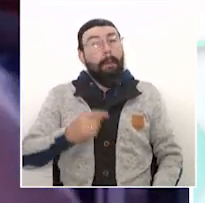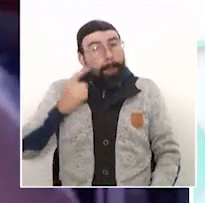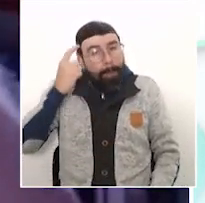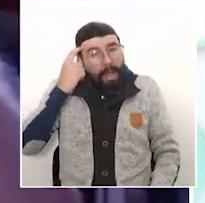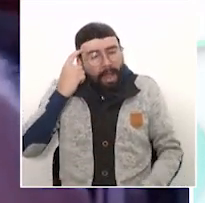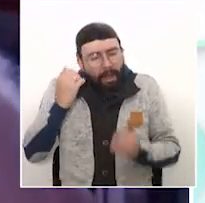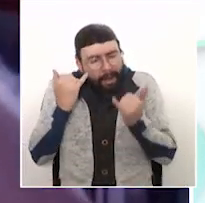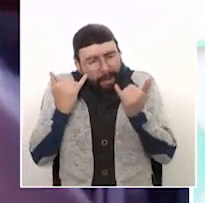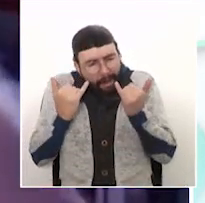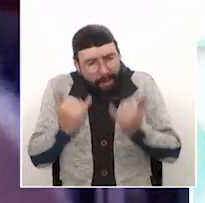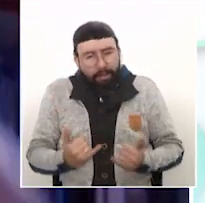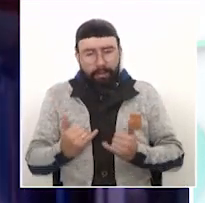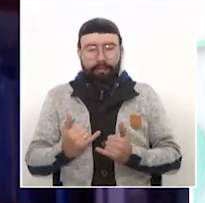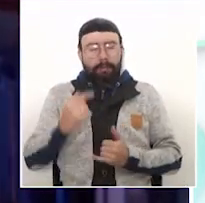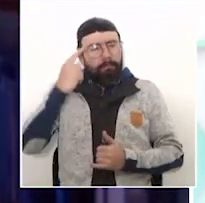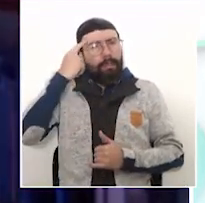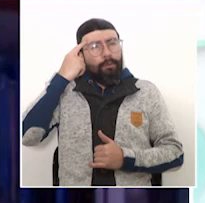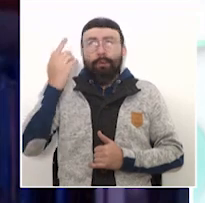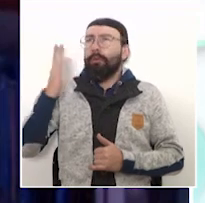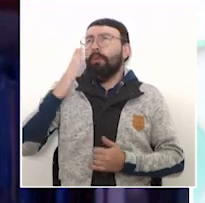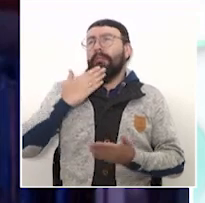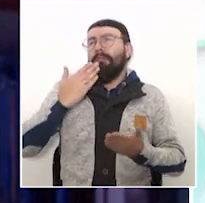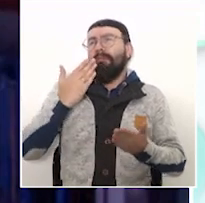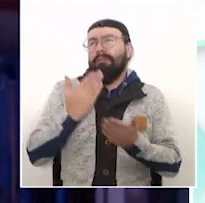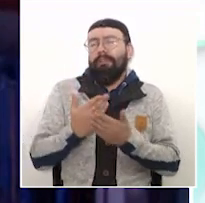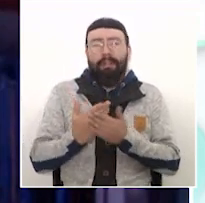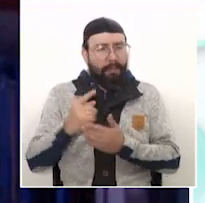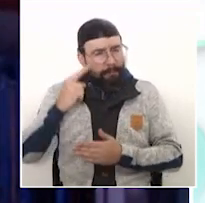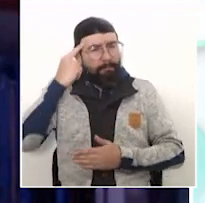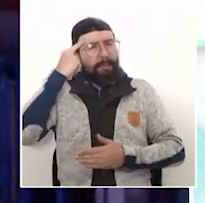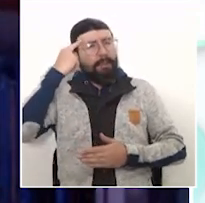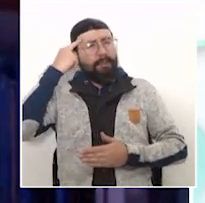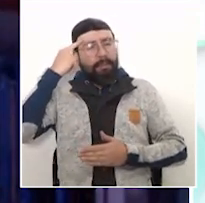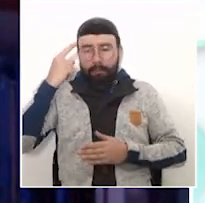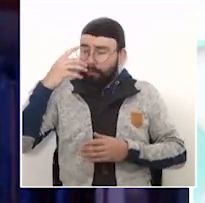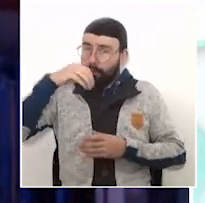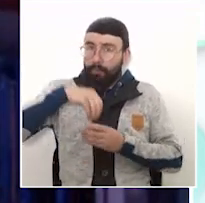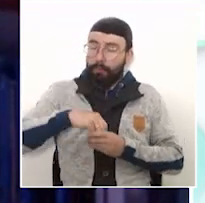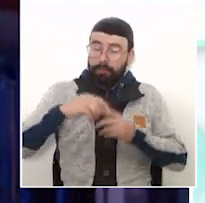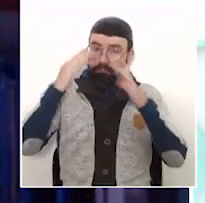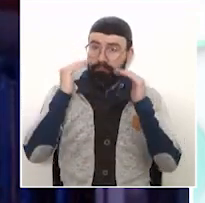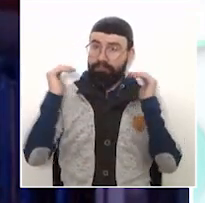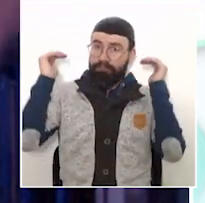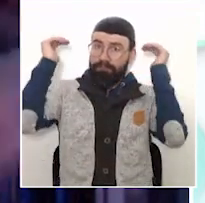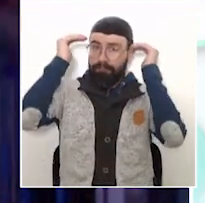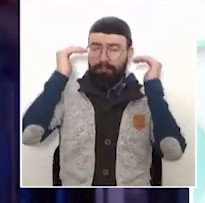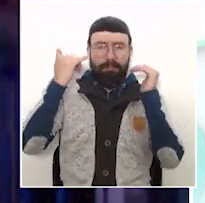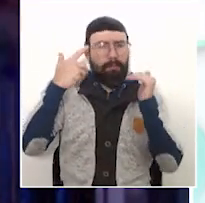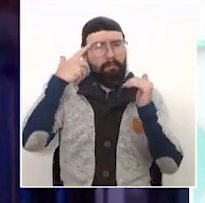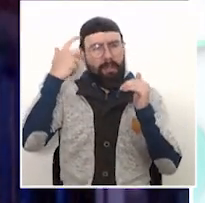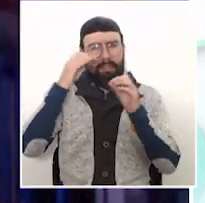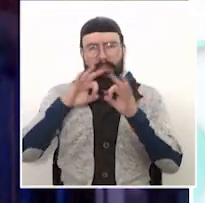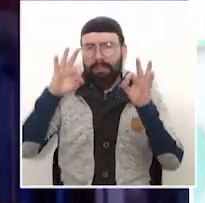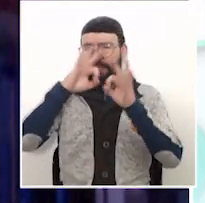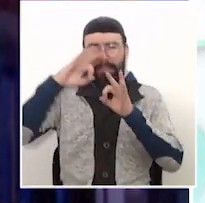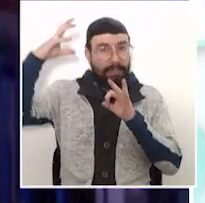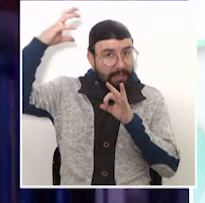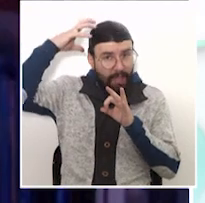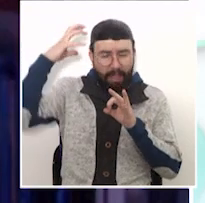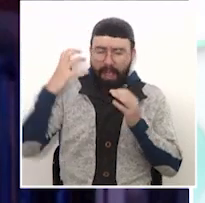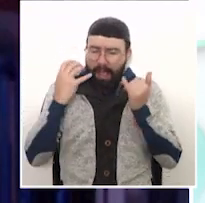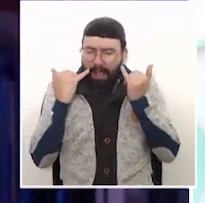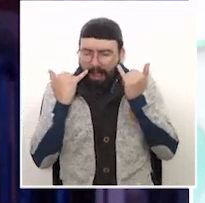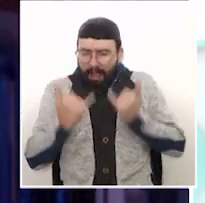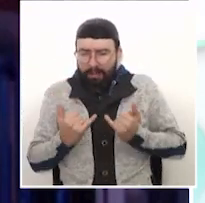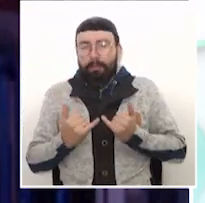maravillosa, daré gracias a Dios, Dios mío, esta mente que sobre todo pensamos con esta parte del neocórtex, que es la parte más avanzada del cerebro, en el aquí y en el ahora y